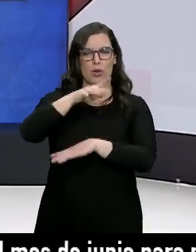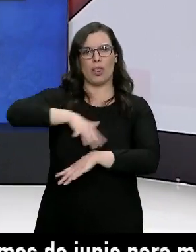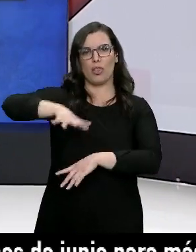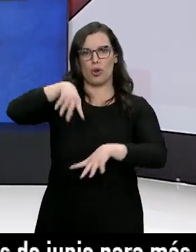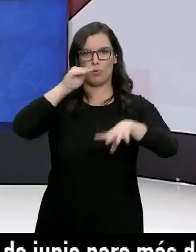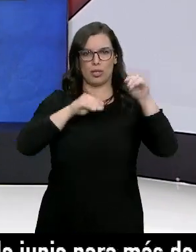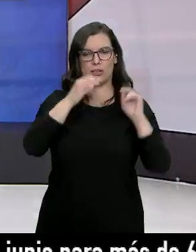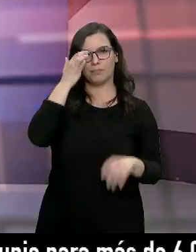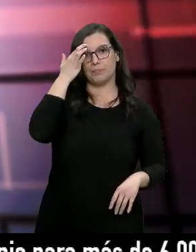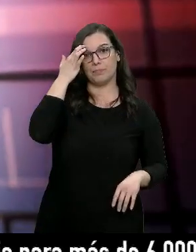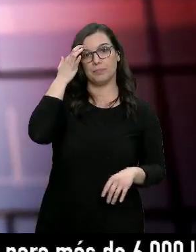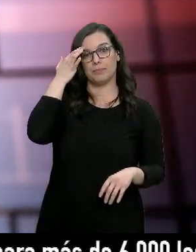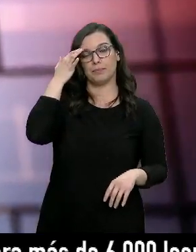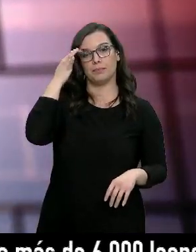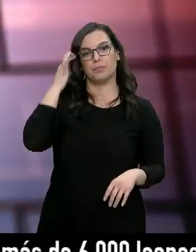montaña.